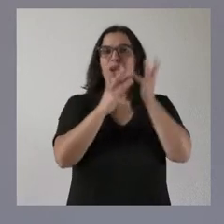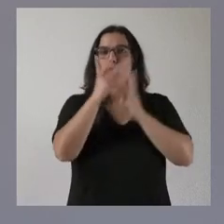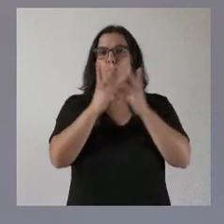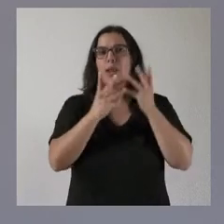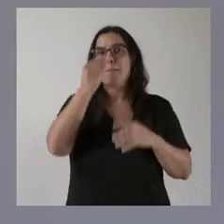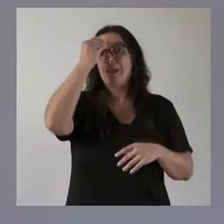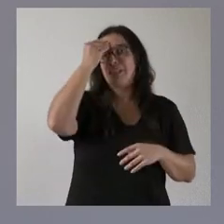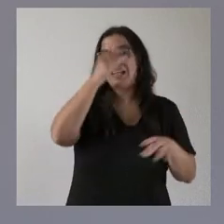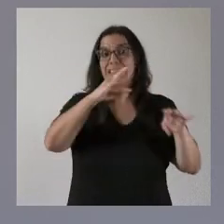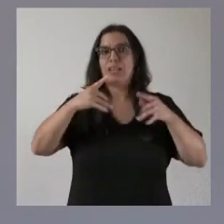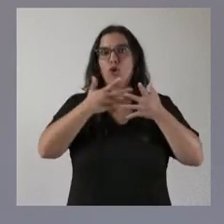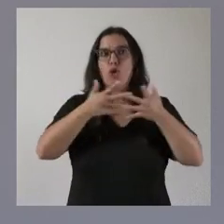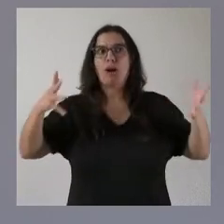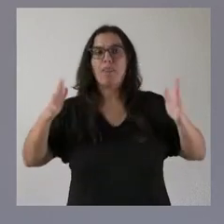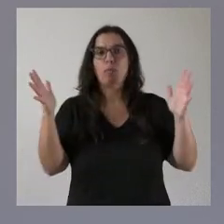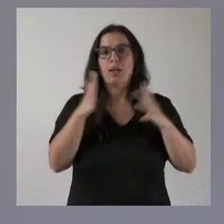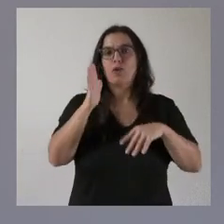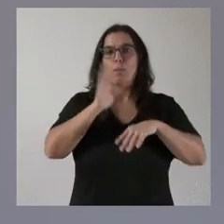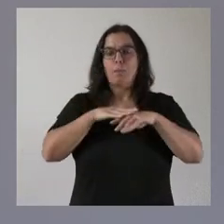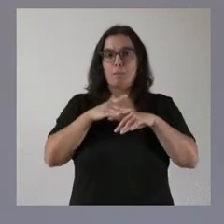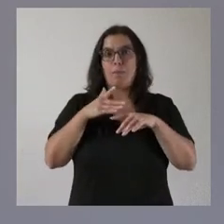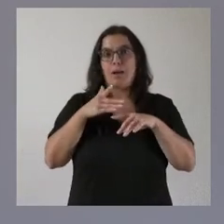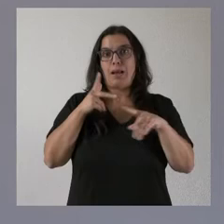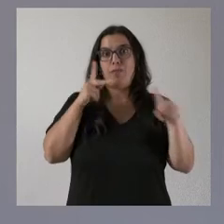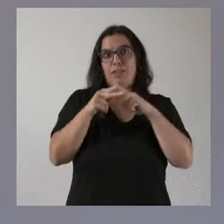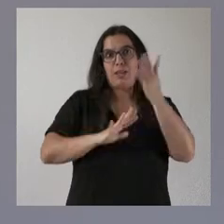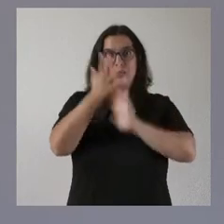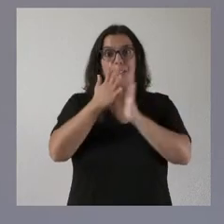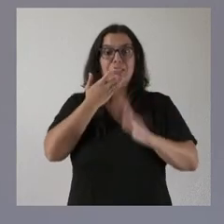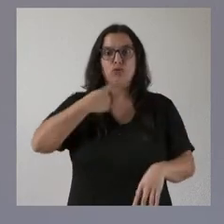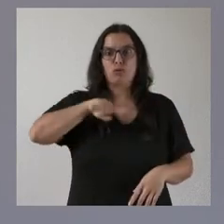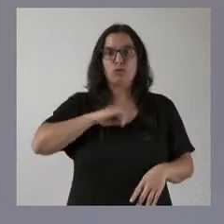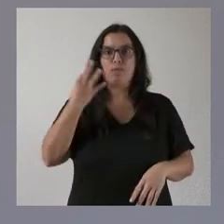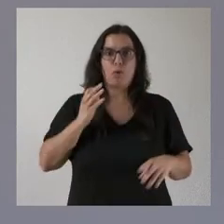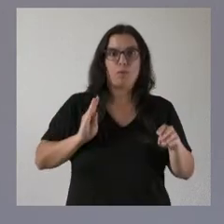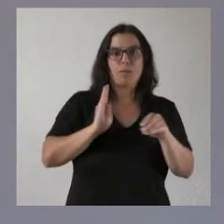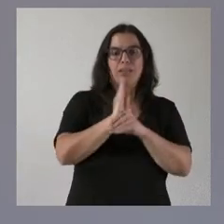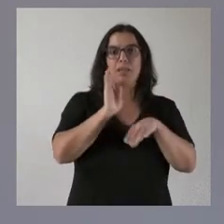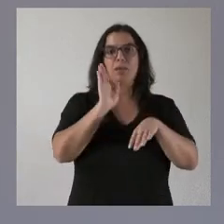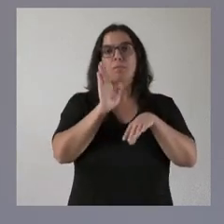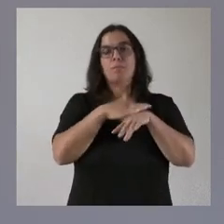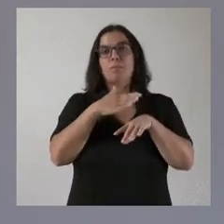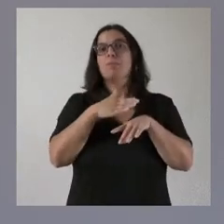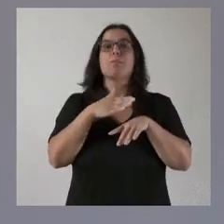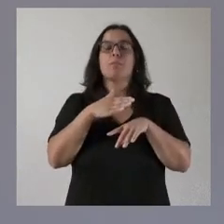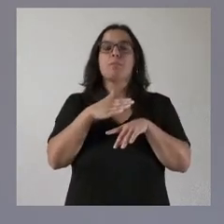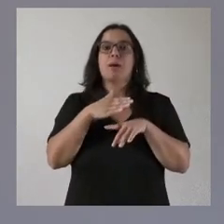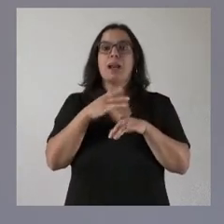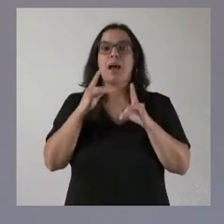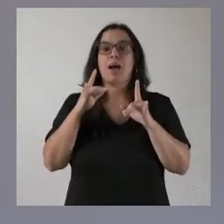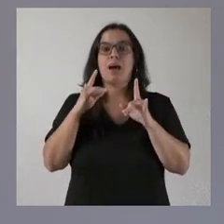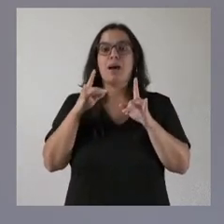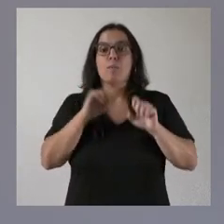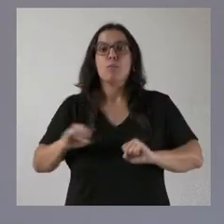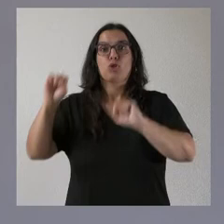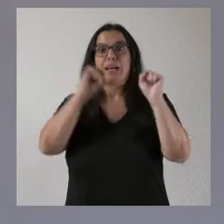que si nosotros tenemos que invertir proteger y defender en el 20% de la superficie forestal del conjunto nacional